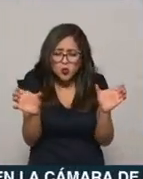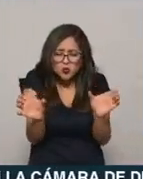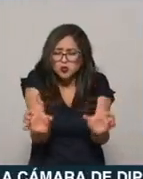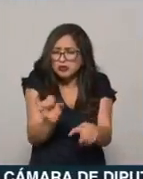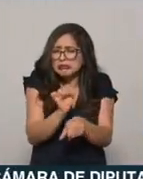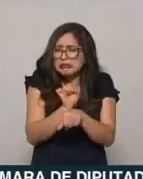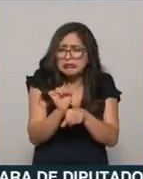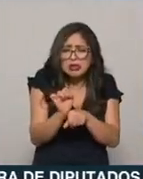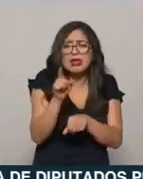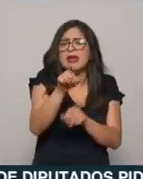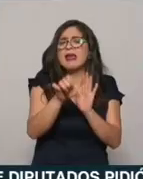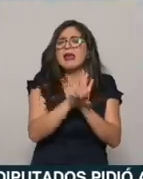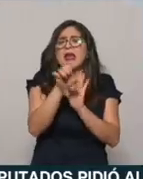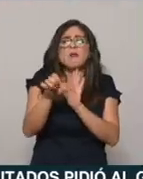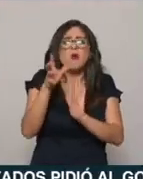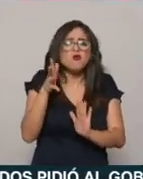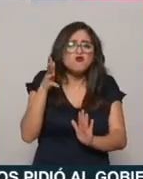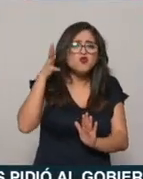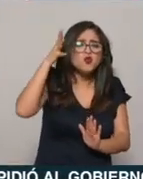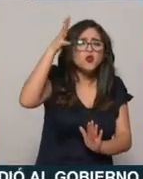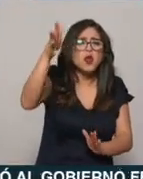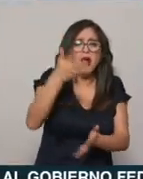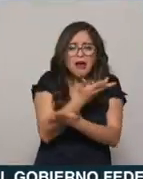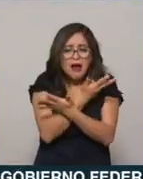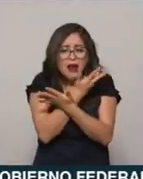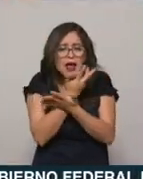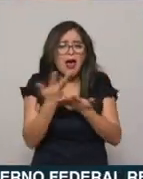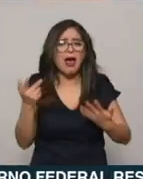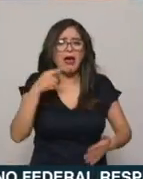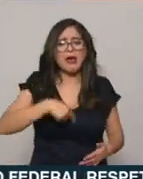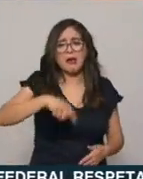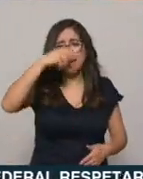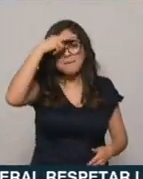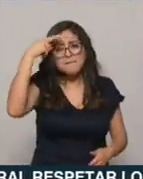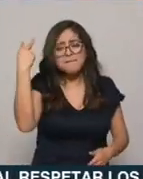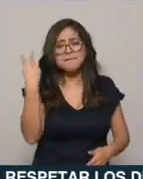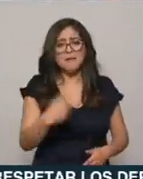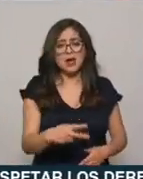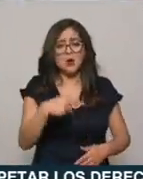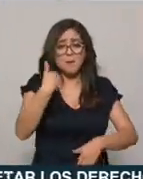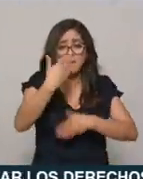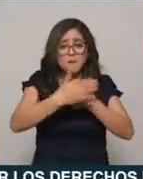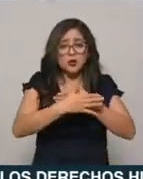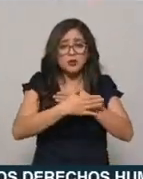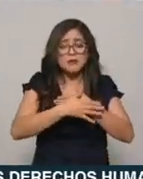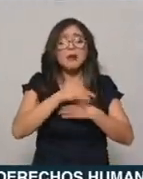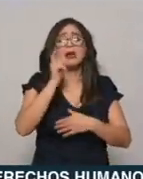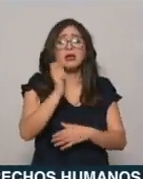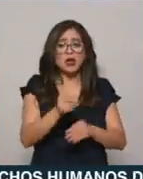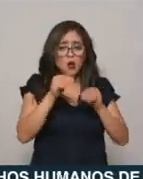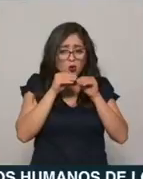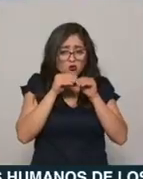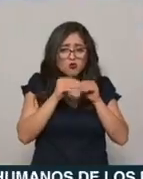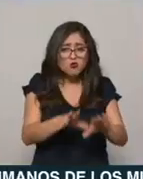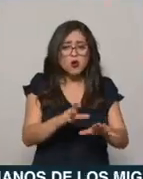quiero saber qué podrá pasar con la gran nación mexicana, que no tarda realmente ahora sí en